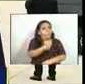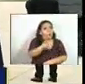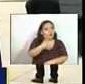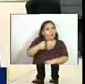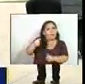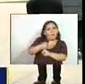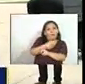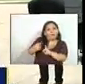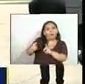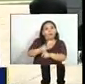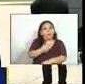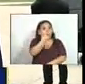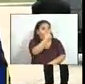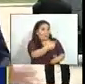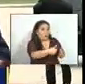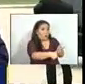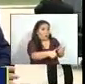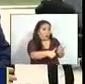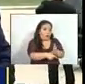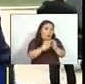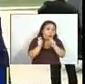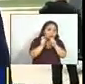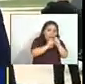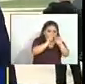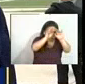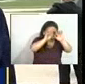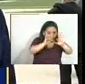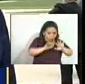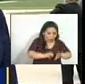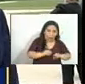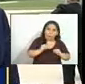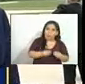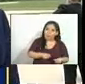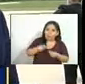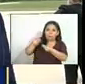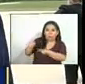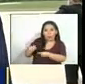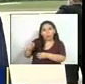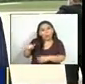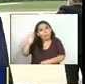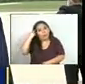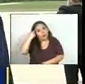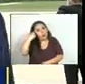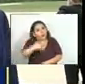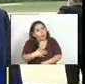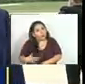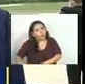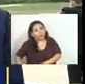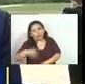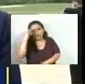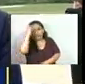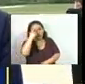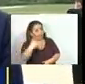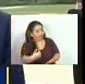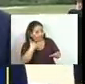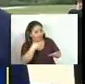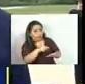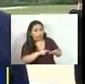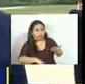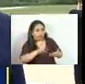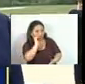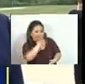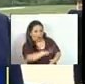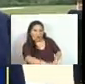el gobernador del estado le envió una carta pidiéndole que reconsiderara Trump hizo caso omiso y además llamó